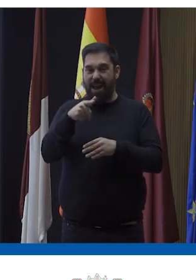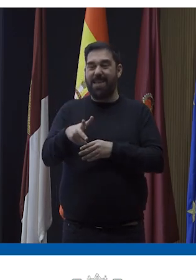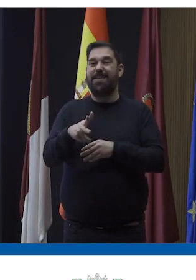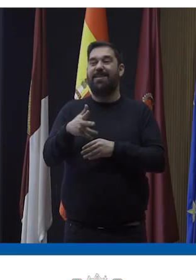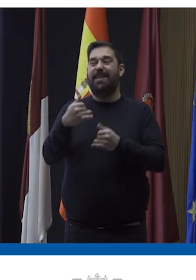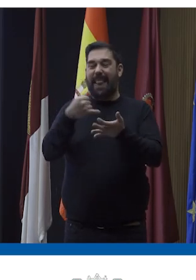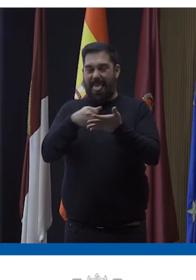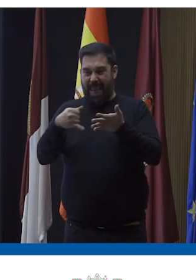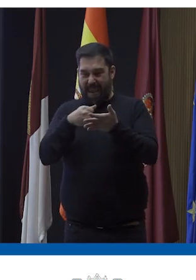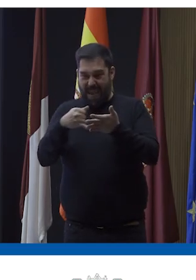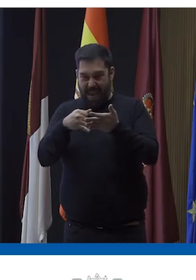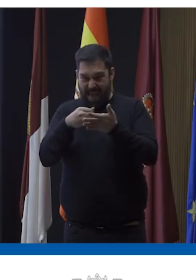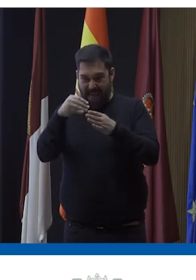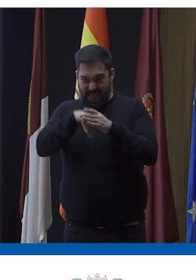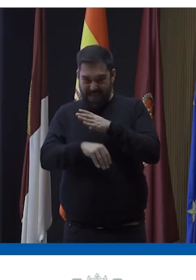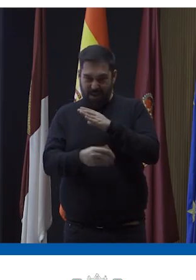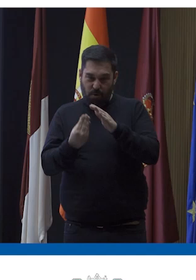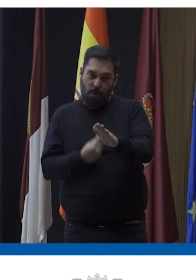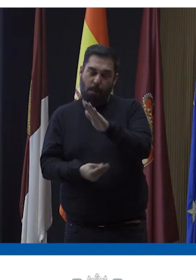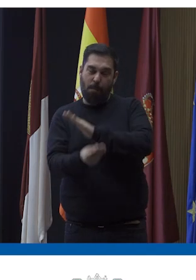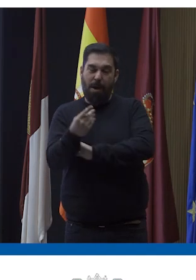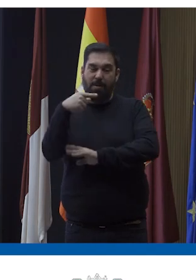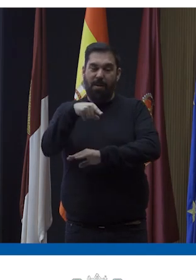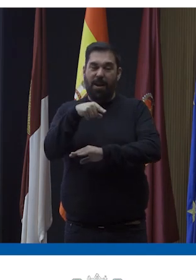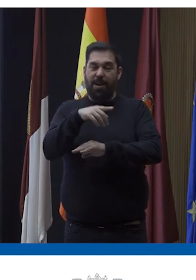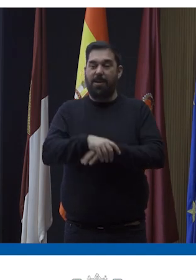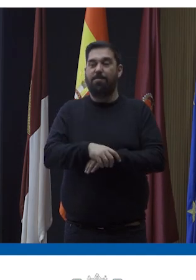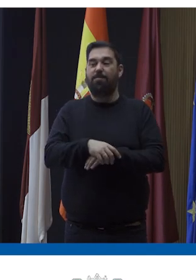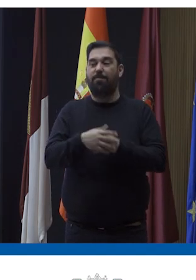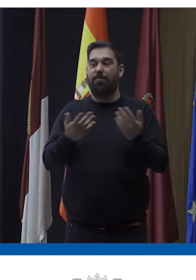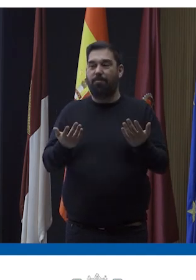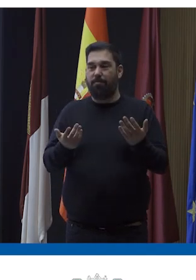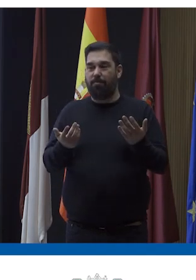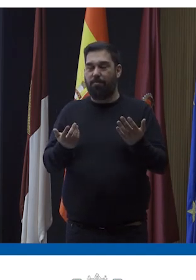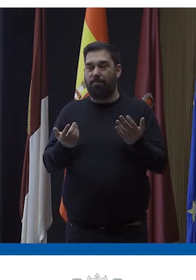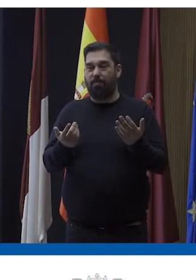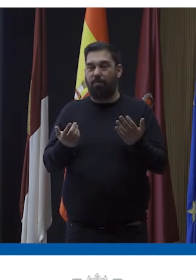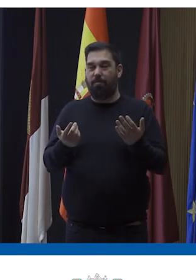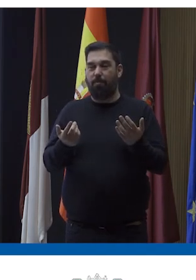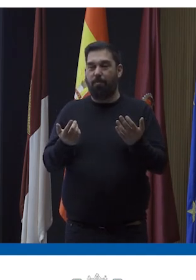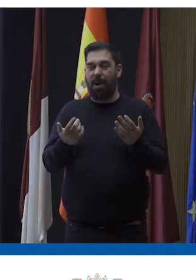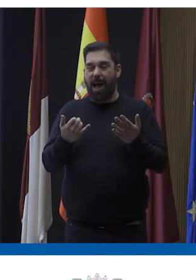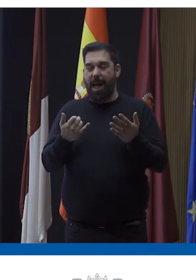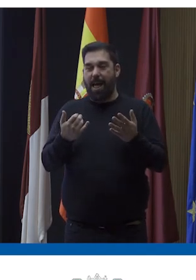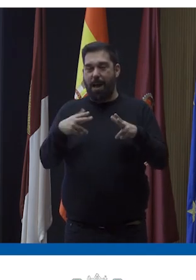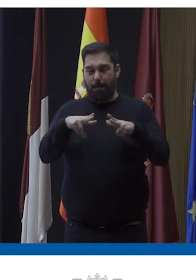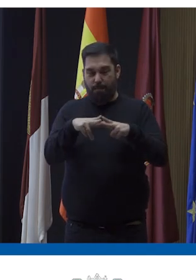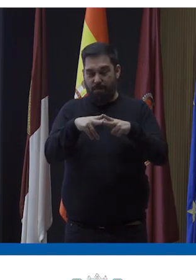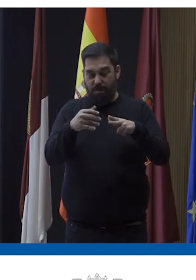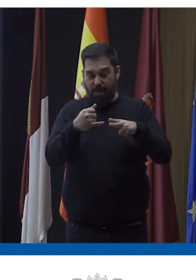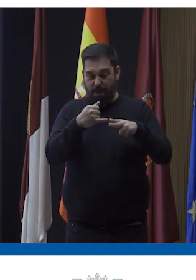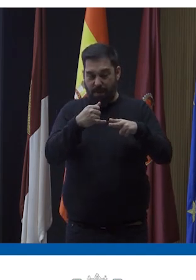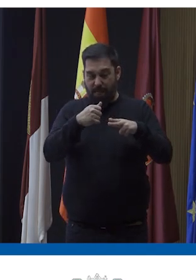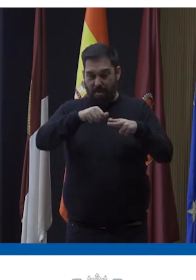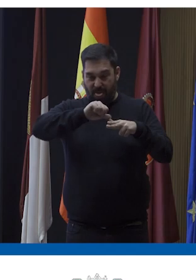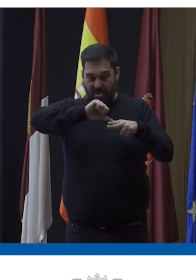de riesgo para desarrollar trauma perineal, pero tampoco, o sea, que la episiotomía se realiza bien